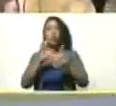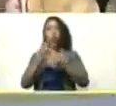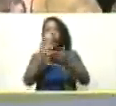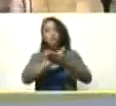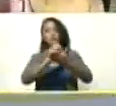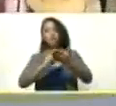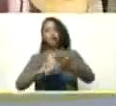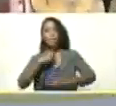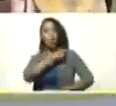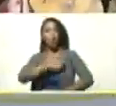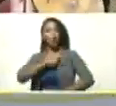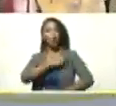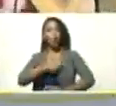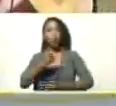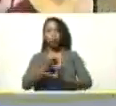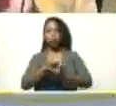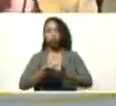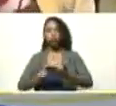protocolo.